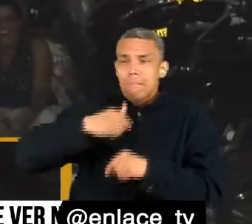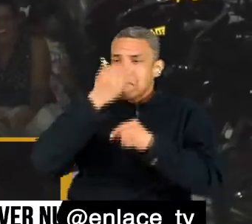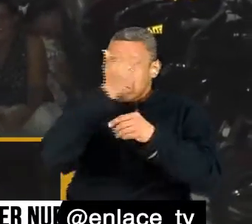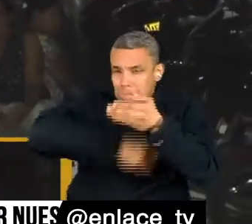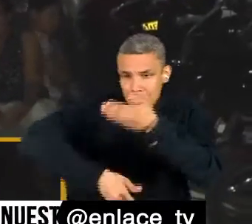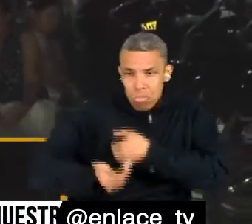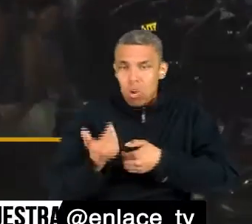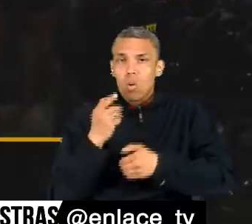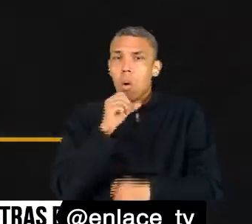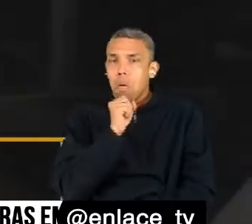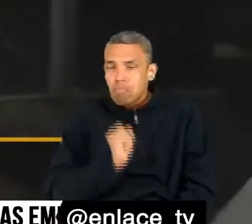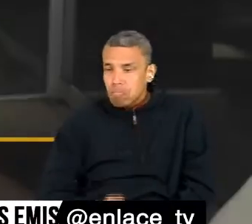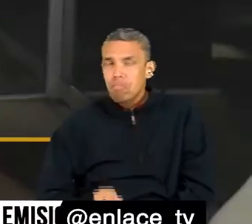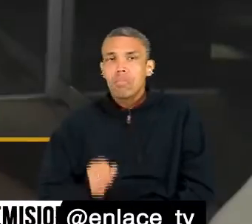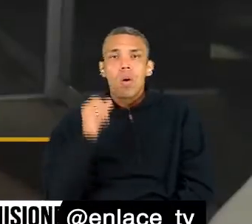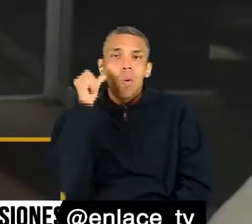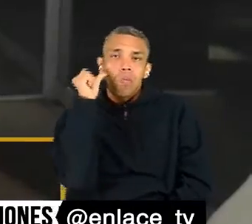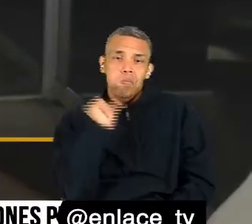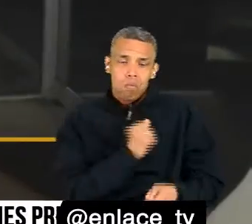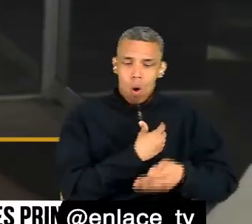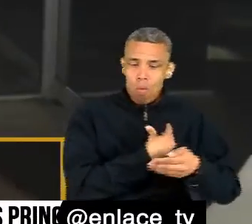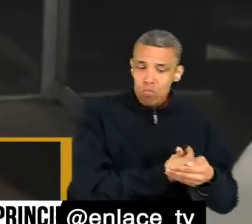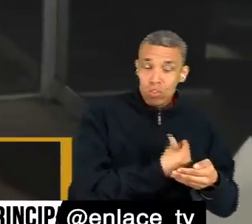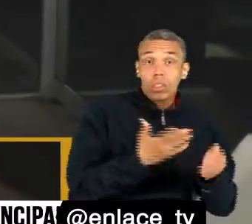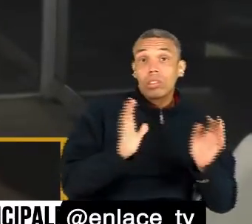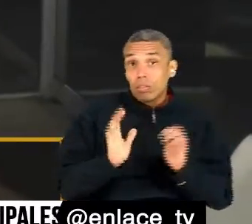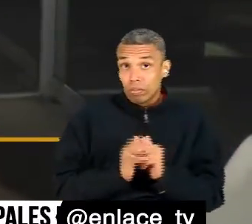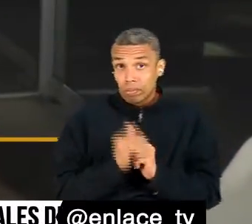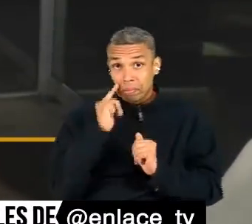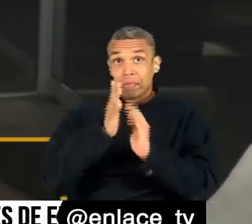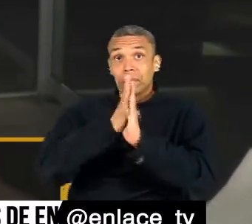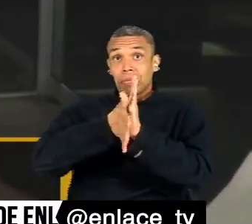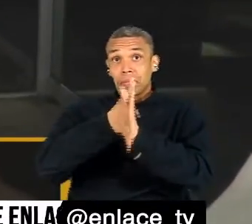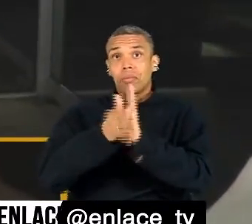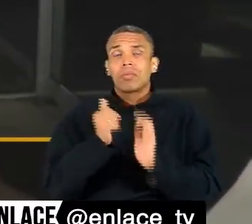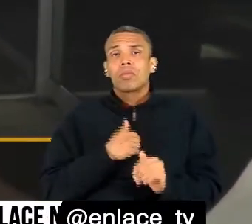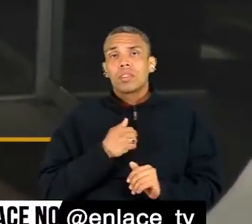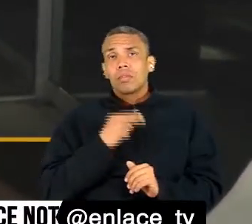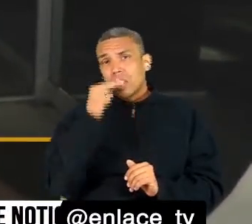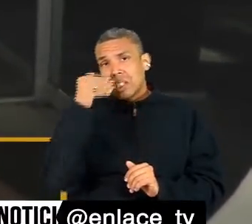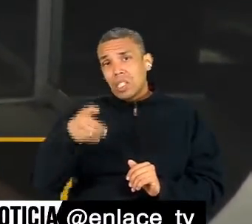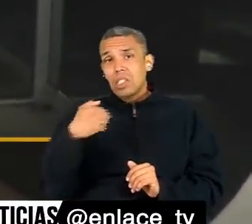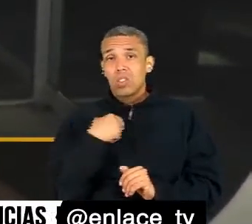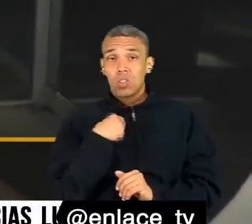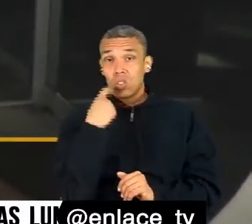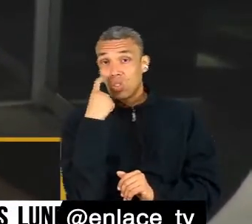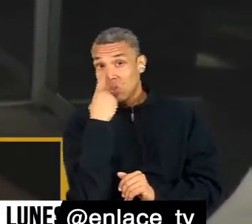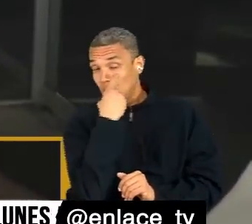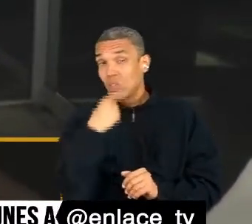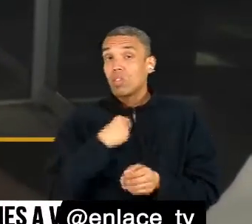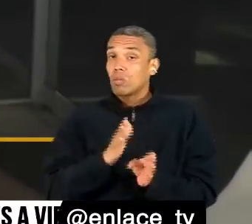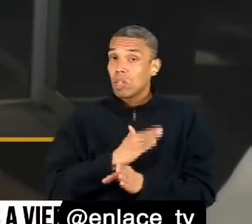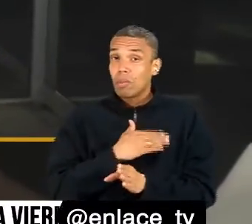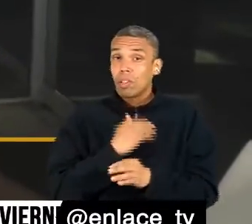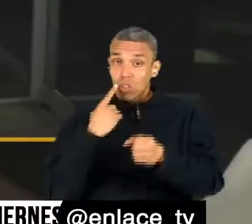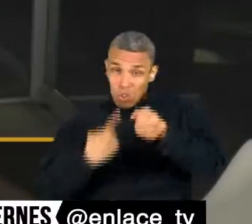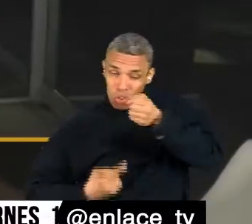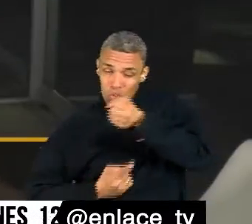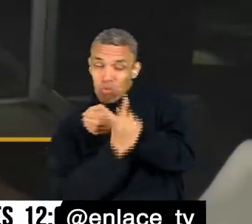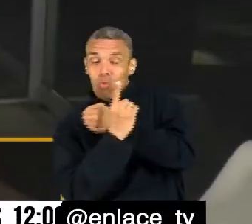su atención prioritaria. Esto, una cita para mi niño que él es enfermo de las vistas. Estoy acá desde la 1 de la mañana.